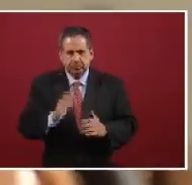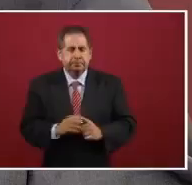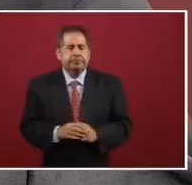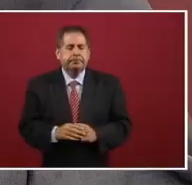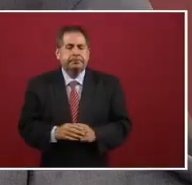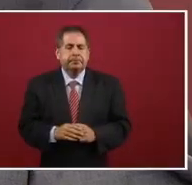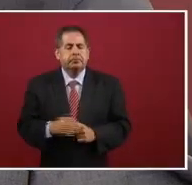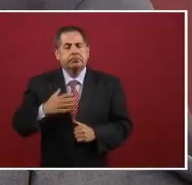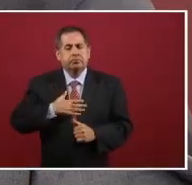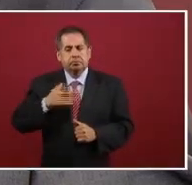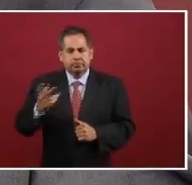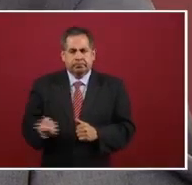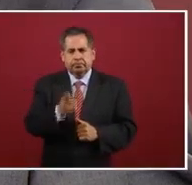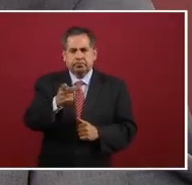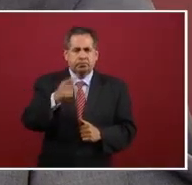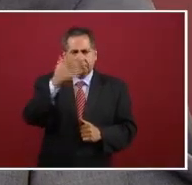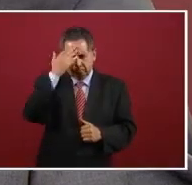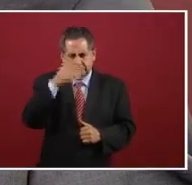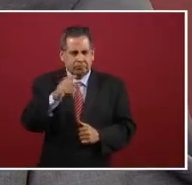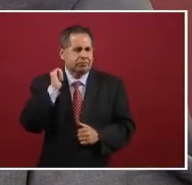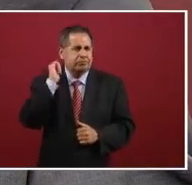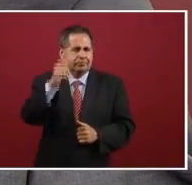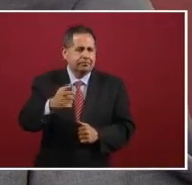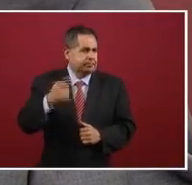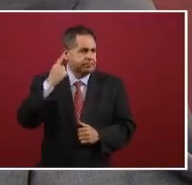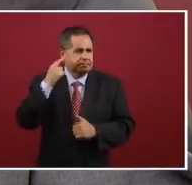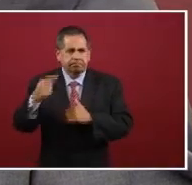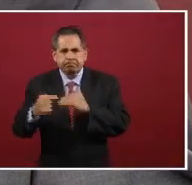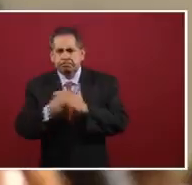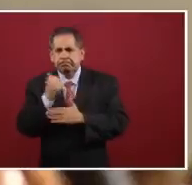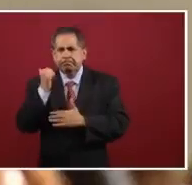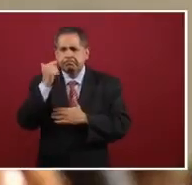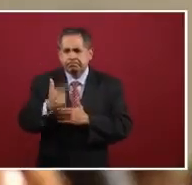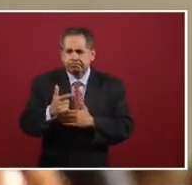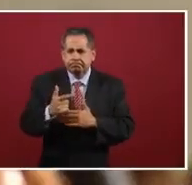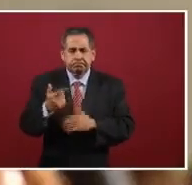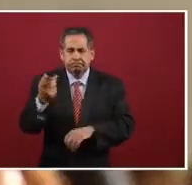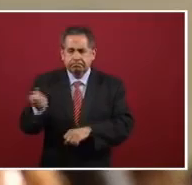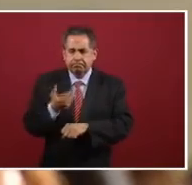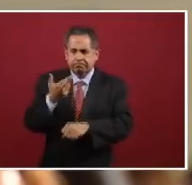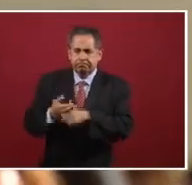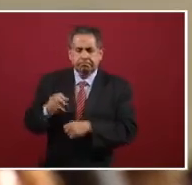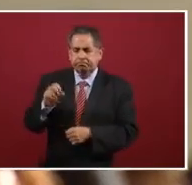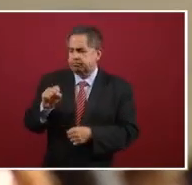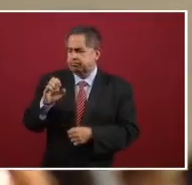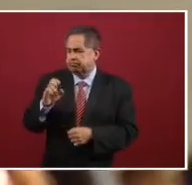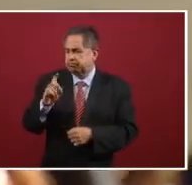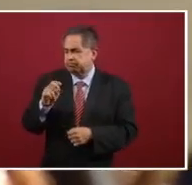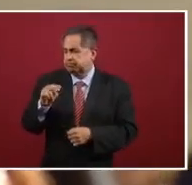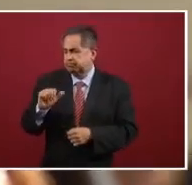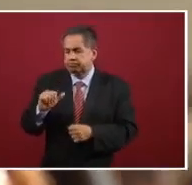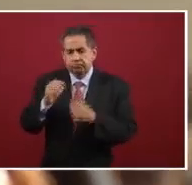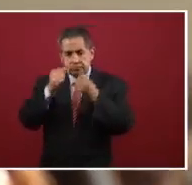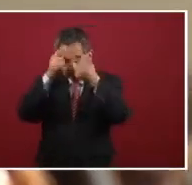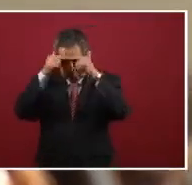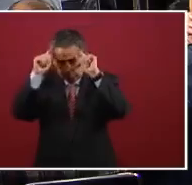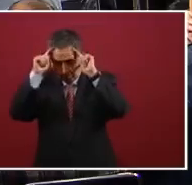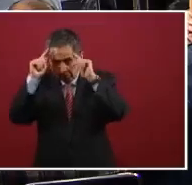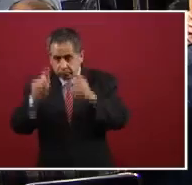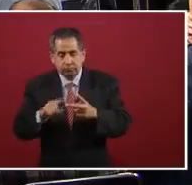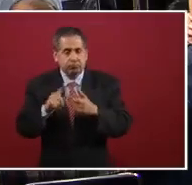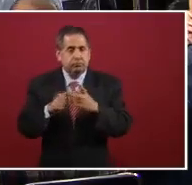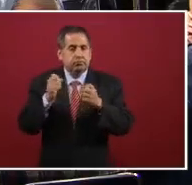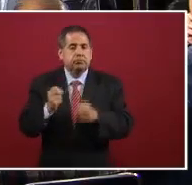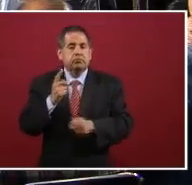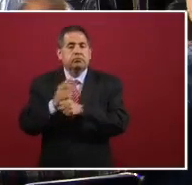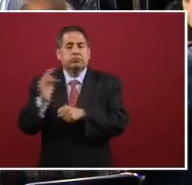usted ya dio su opinión, pero mi pregunta es si usted tiene ya algún comentario del secretario de la Defensa o de la Marina o del secretario de